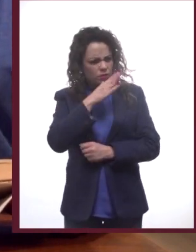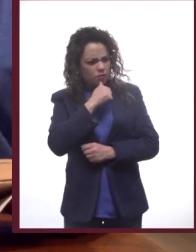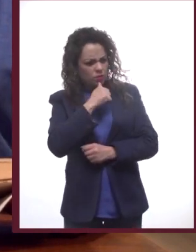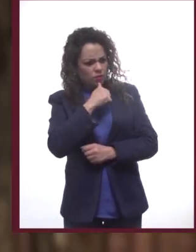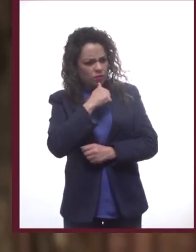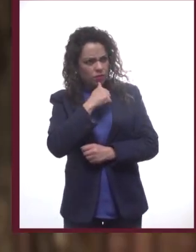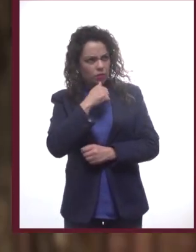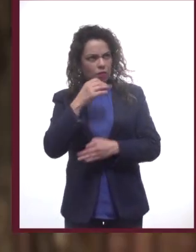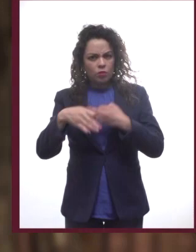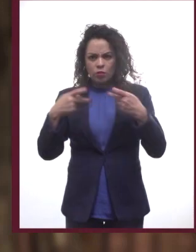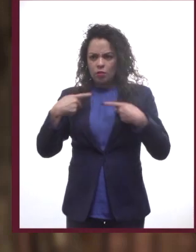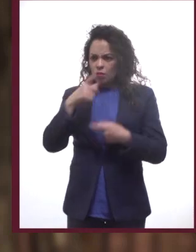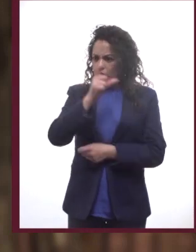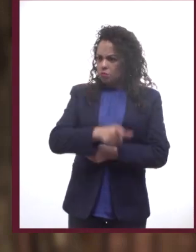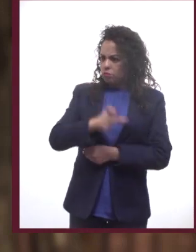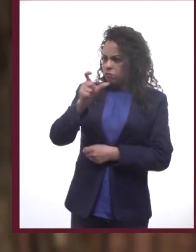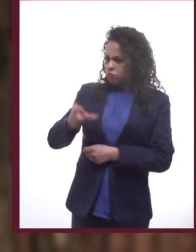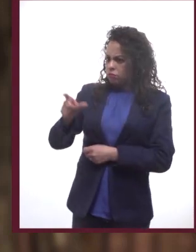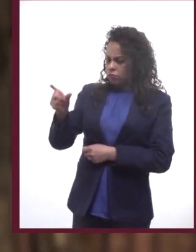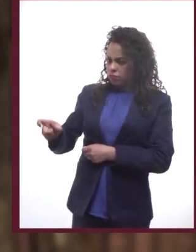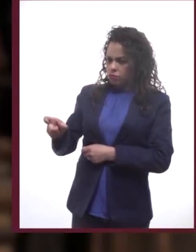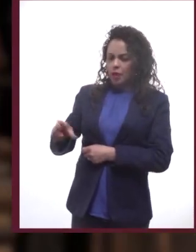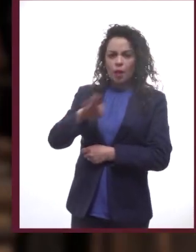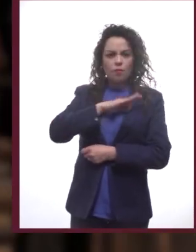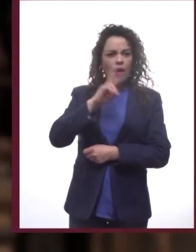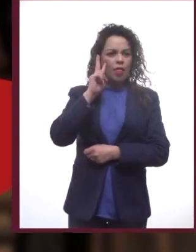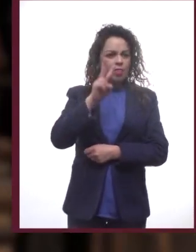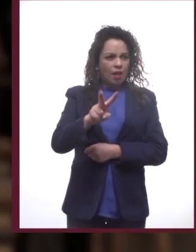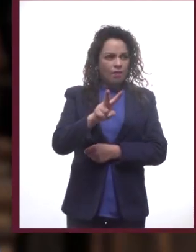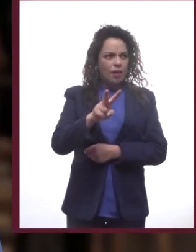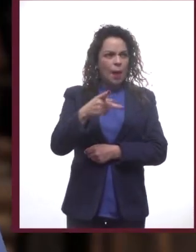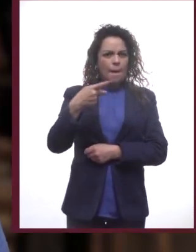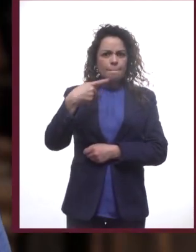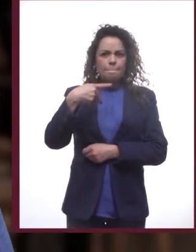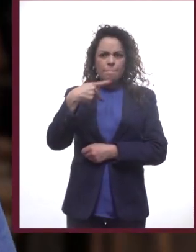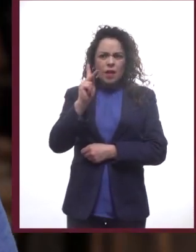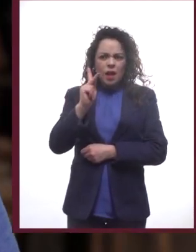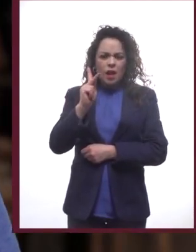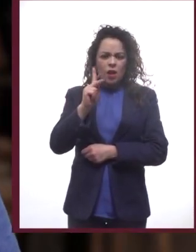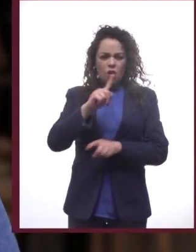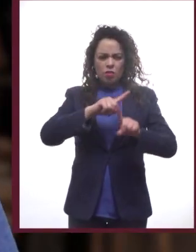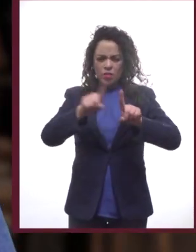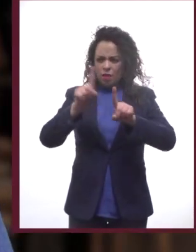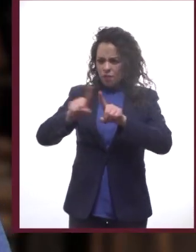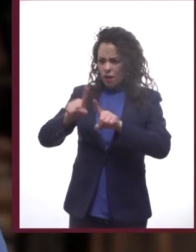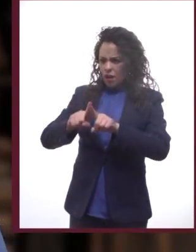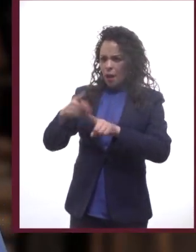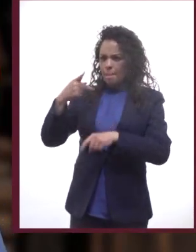Todos los personajes tienen defectos que los distinguen excepto el héroe.